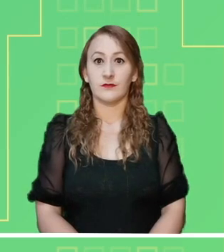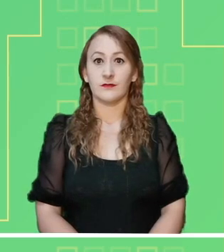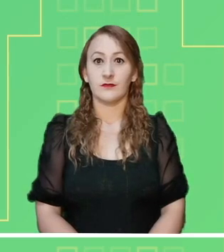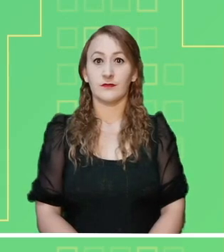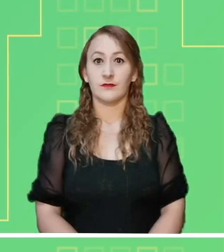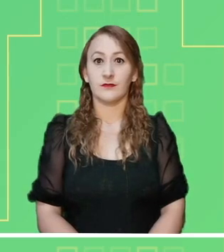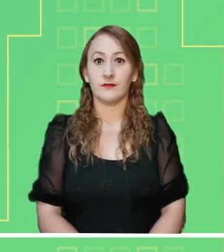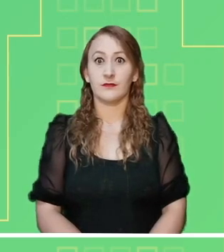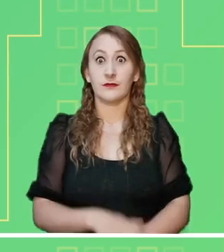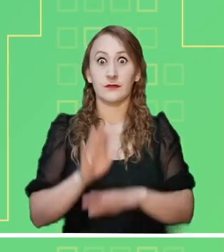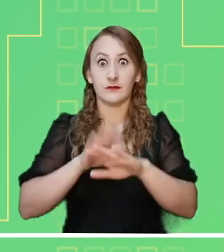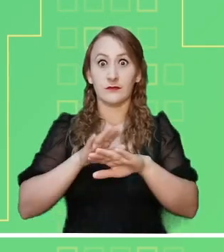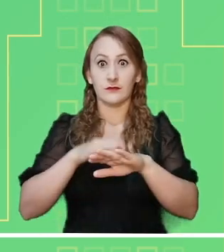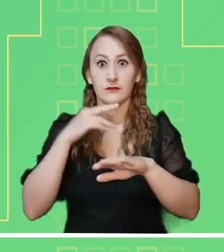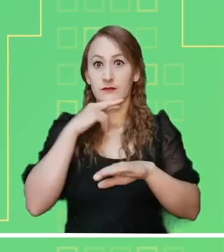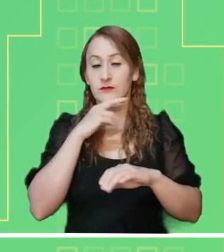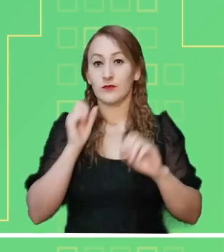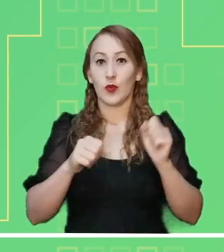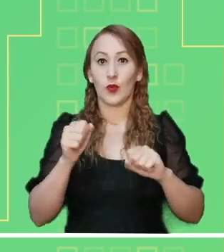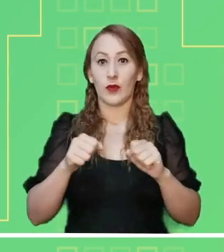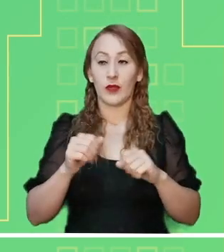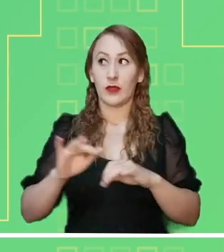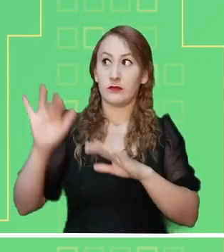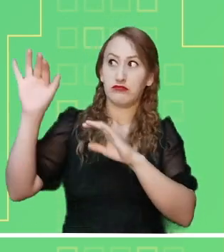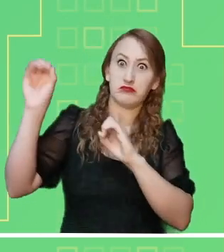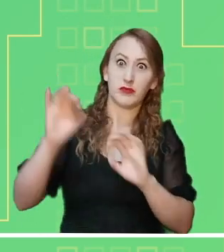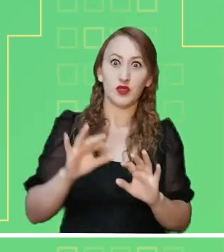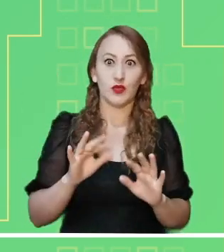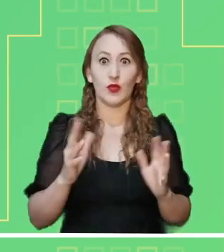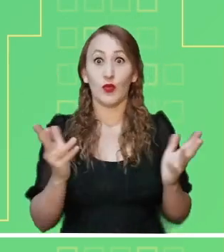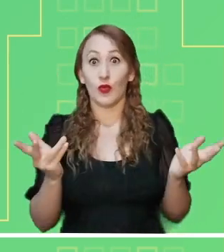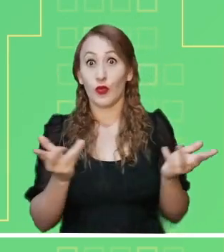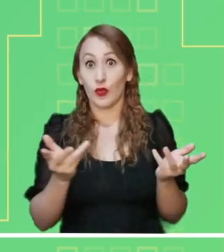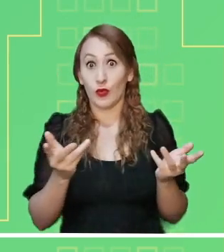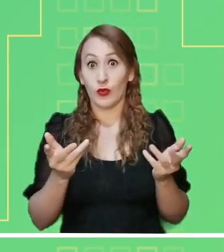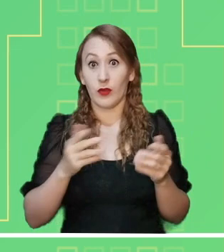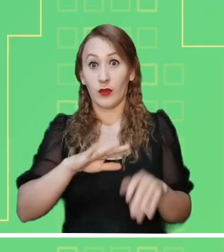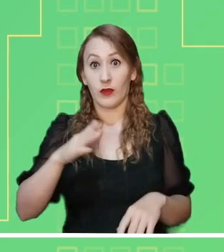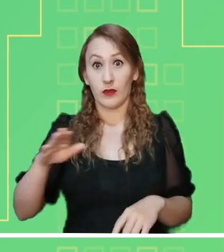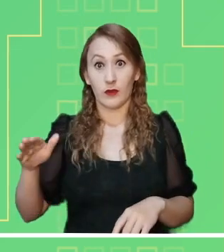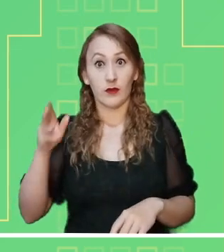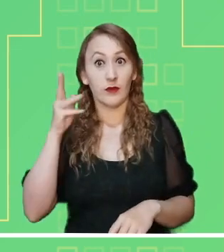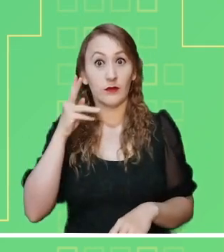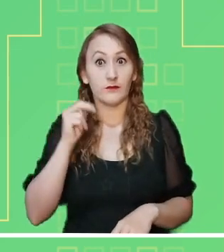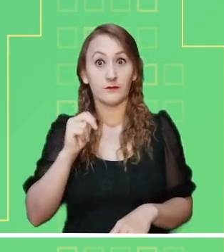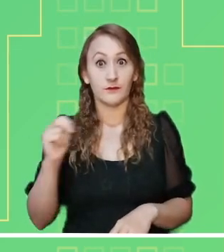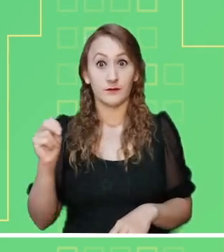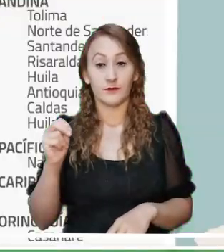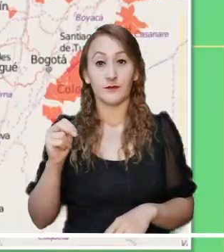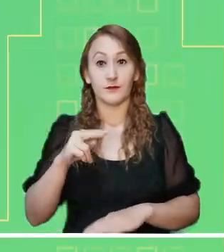Alerta naranja por probabilidad de incendios en zonas del departamento de Boyacá y norte de Santander.